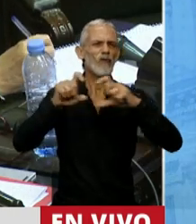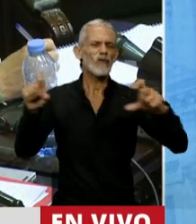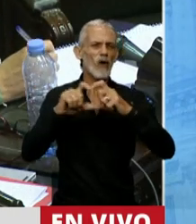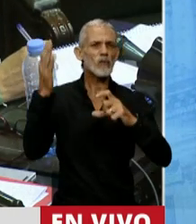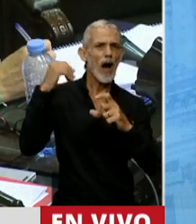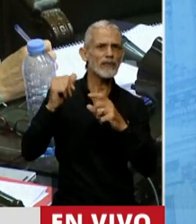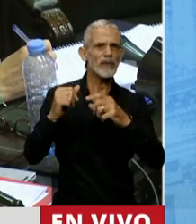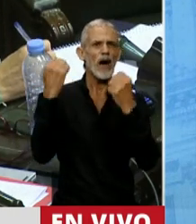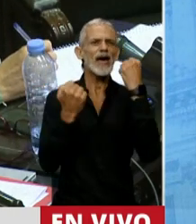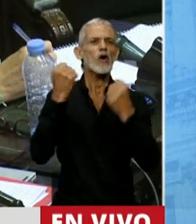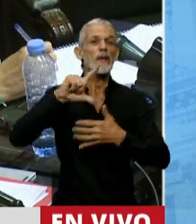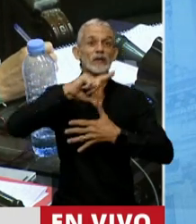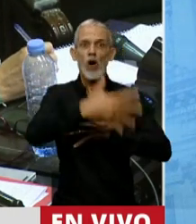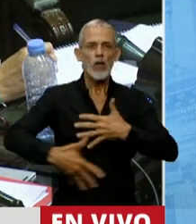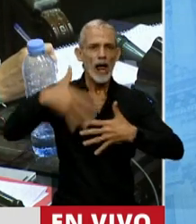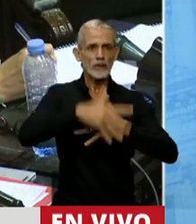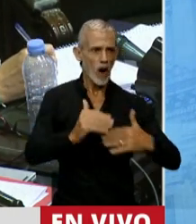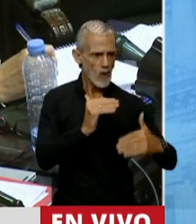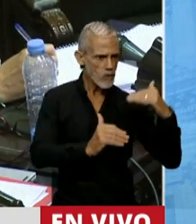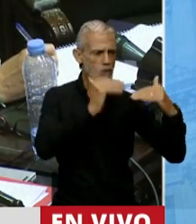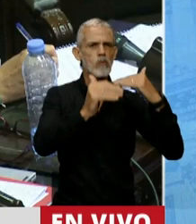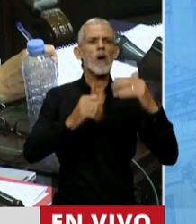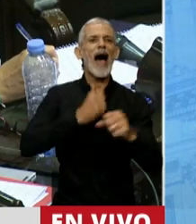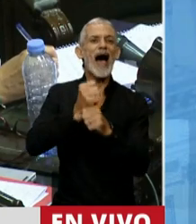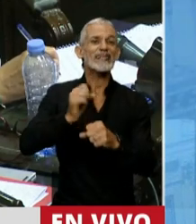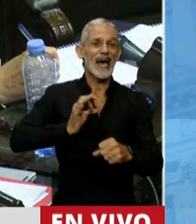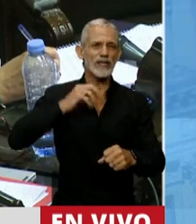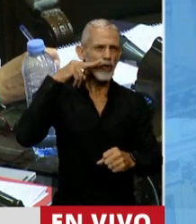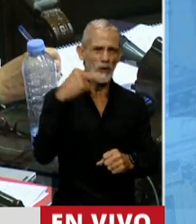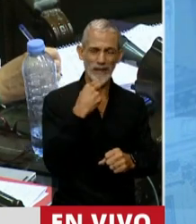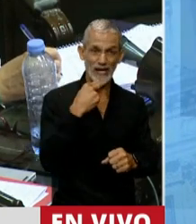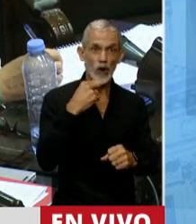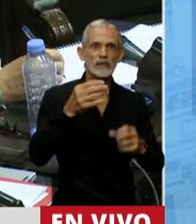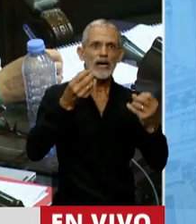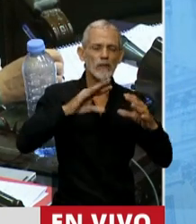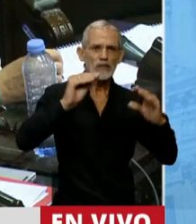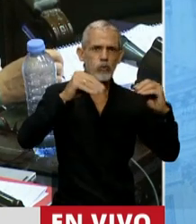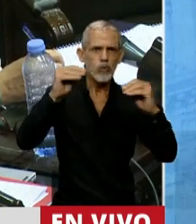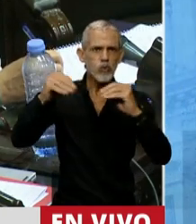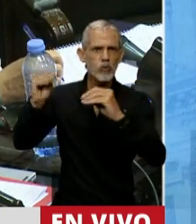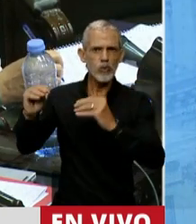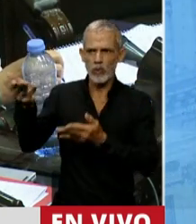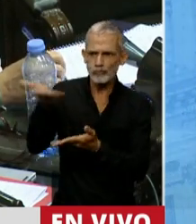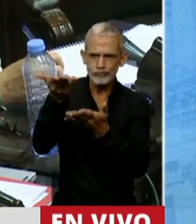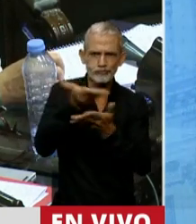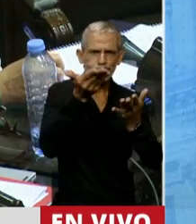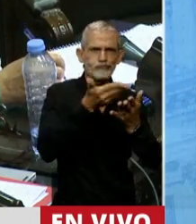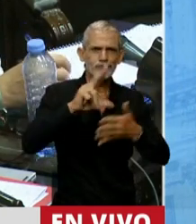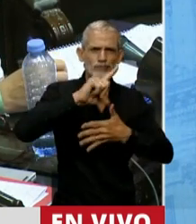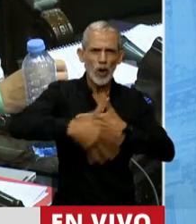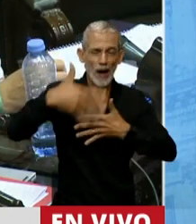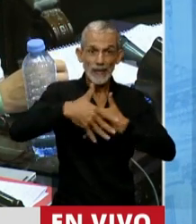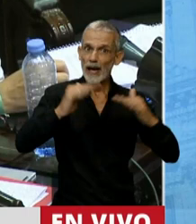la economía de toda Latinoamérica crecía hasta el año 2011, cuando se empiezan a derrumbar los términos de intercambio. Y a